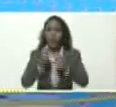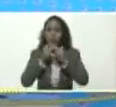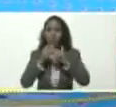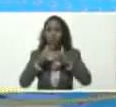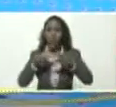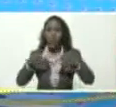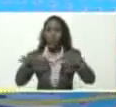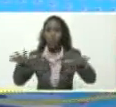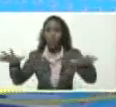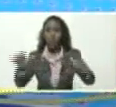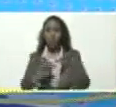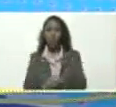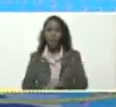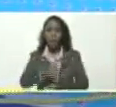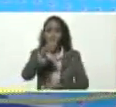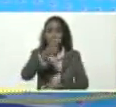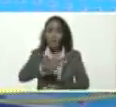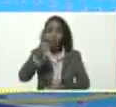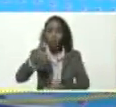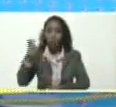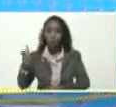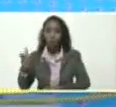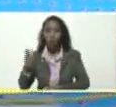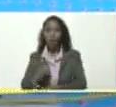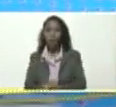desplegándose, candidaturas,